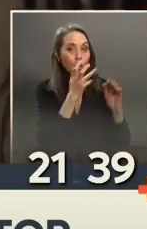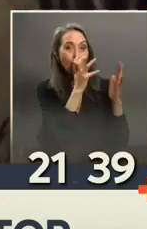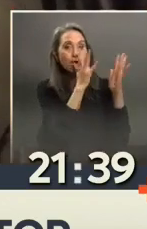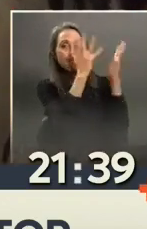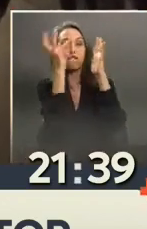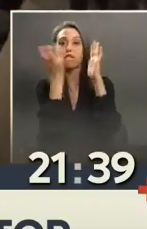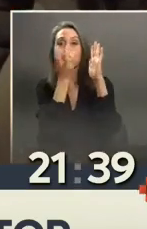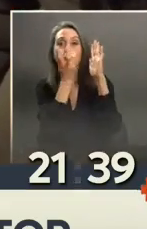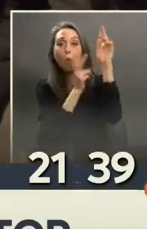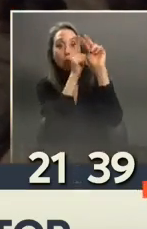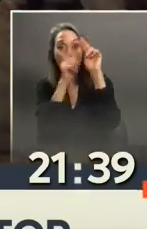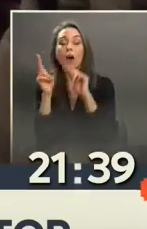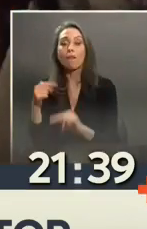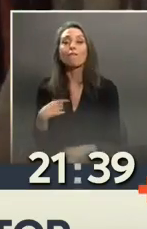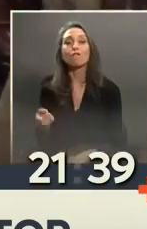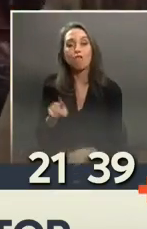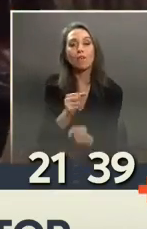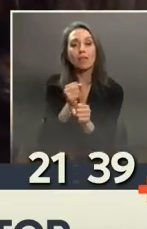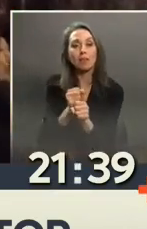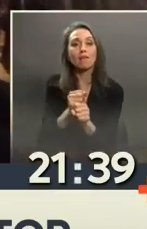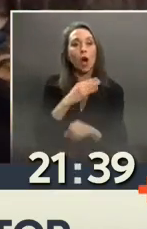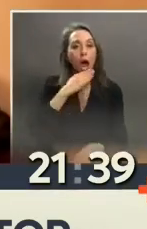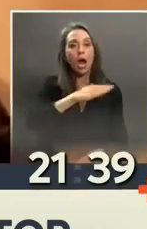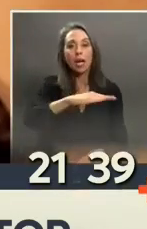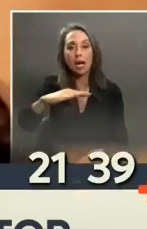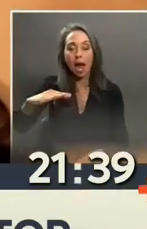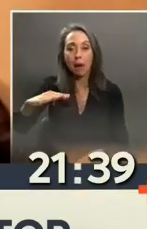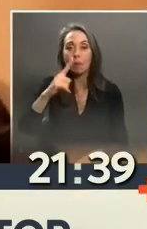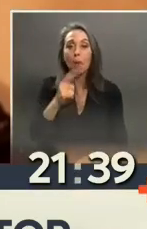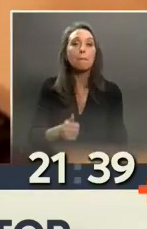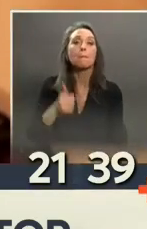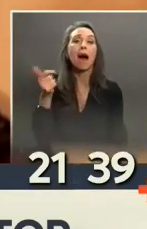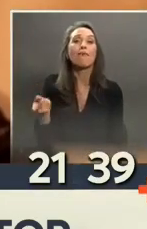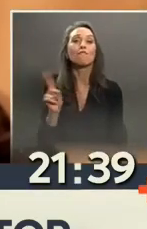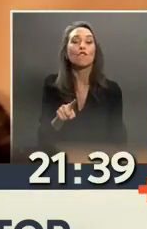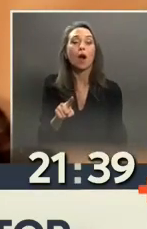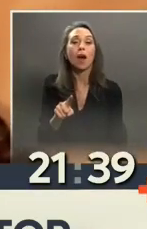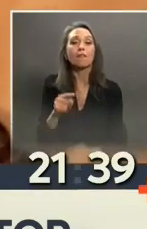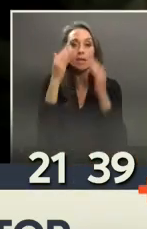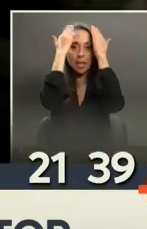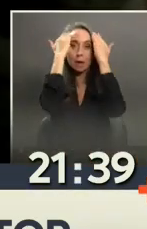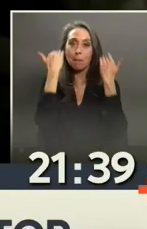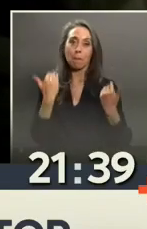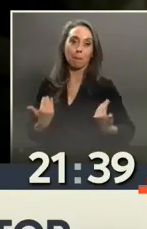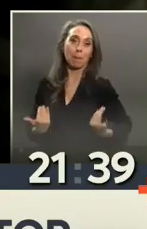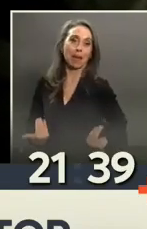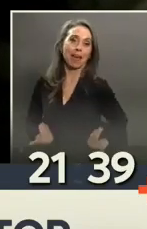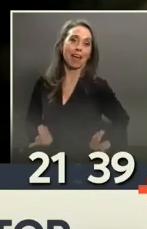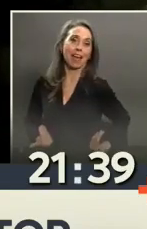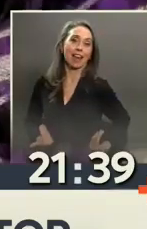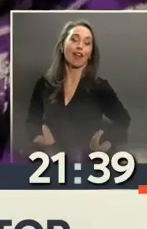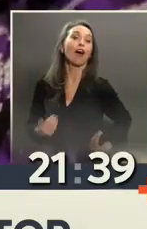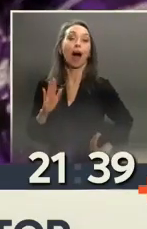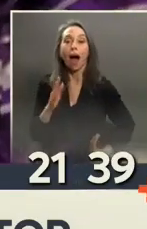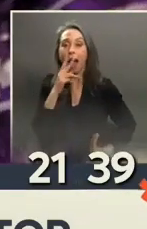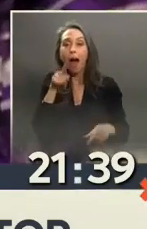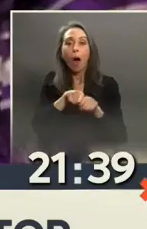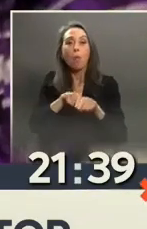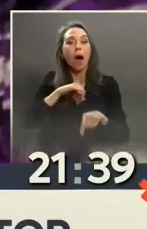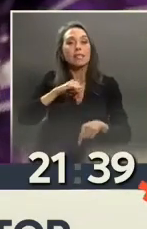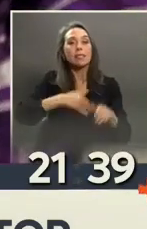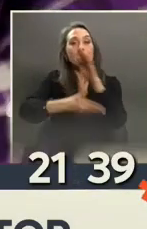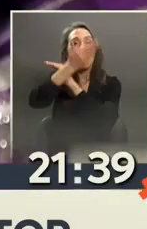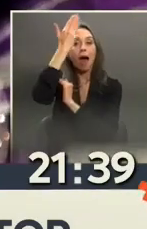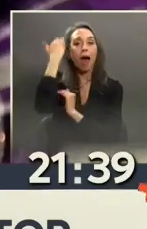dice que regresará a trabajar al campo pero sobre todo volverá a tener su pelo largo siente que esa es la juanita de siempre que